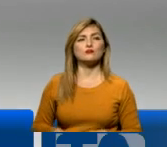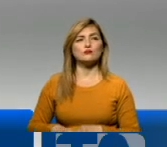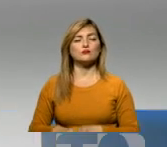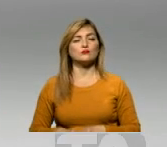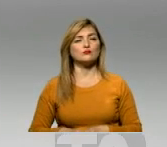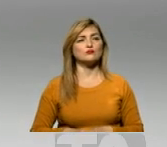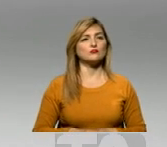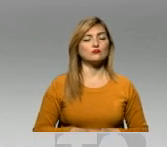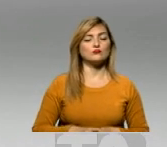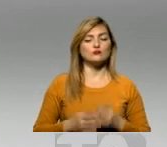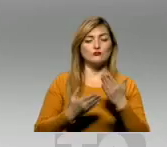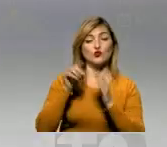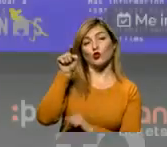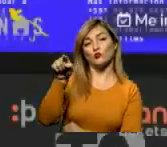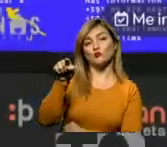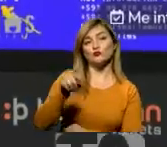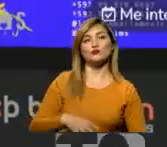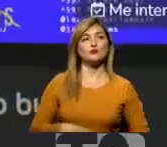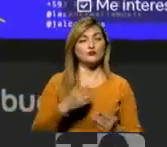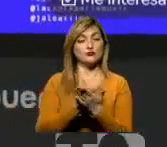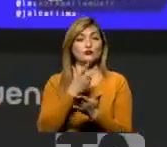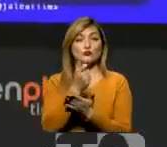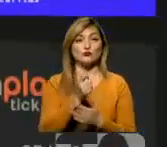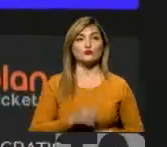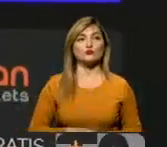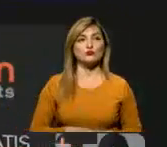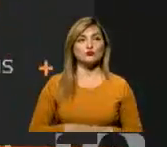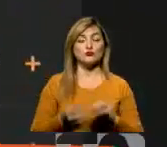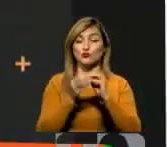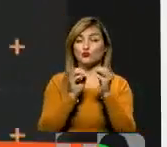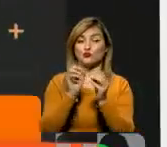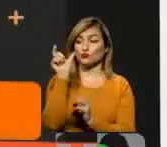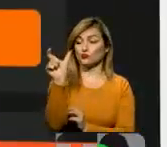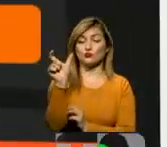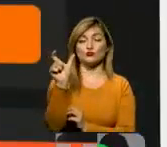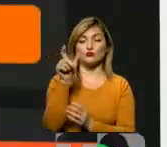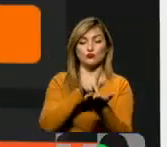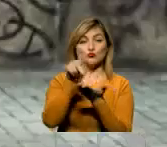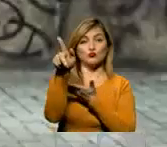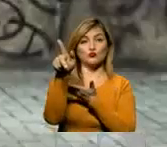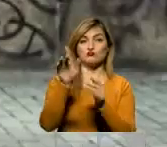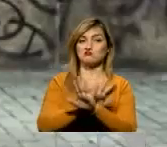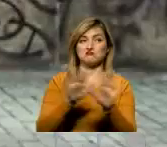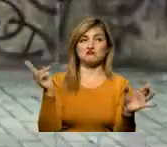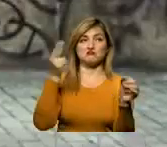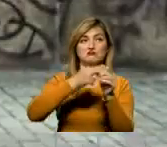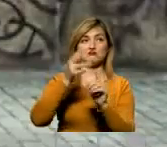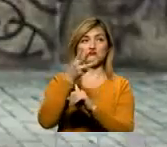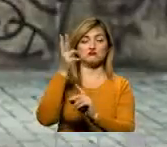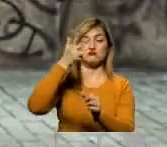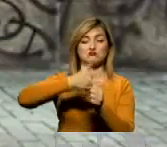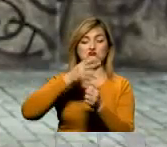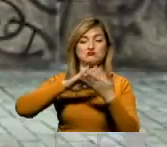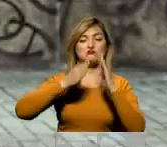www.buenplan.com.es. Seleccione el evento, dé clic en comprar. Elija el número de tickets, realice el pago y únase a esta